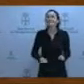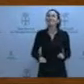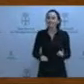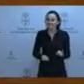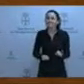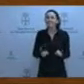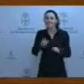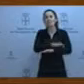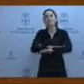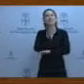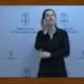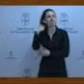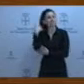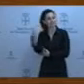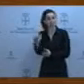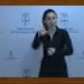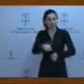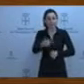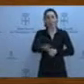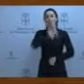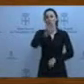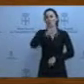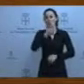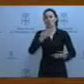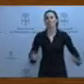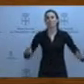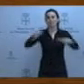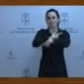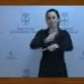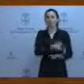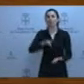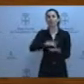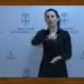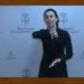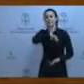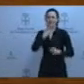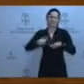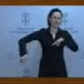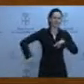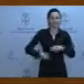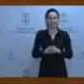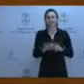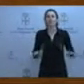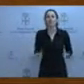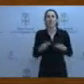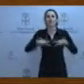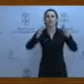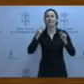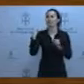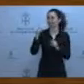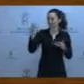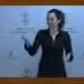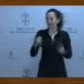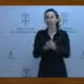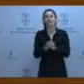siguen defendiendo a esa ministra, pero ustedes aquí dicen un discurso evidentemente contrario al que tienen en Madrid. Y ya concluyo, señor presidente.